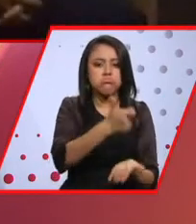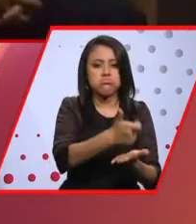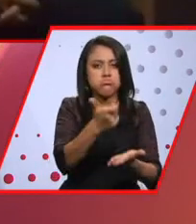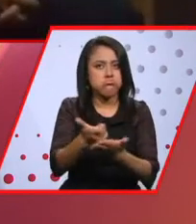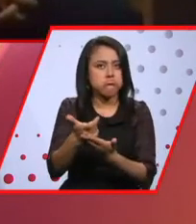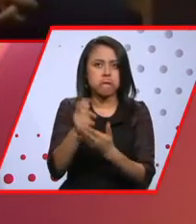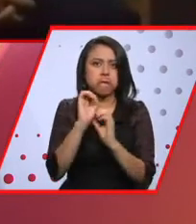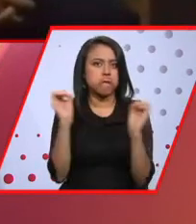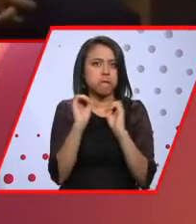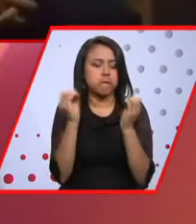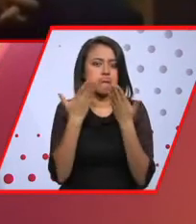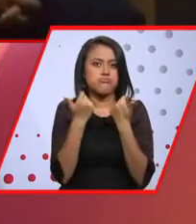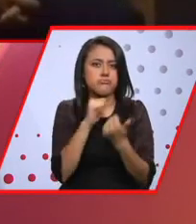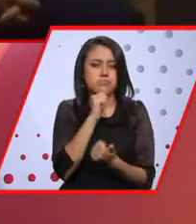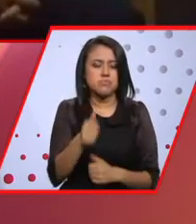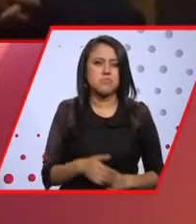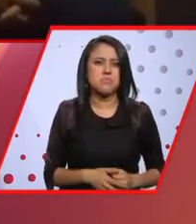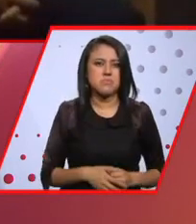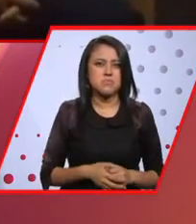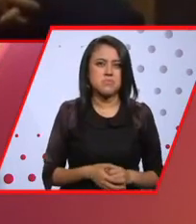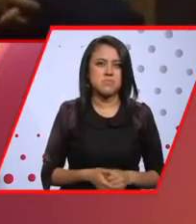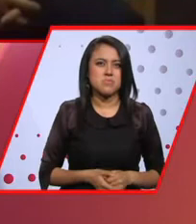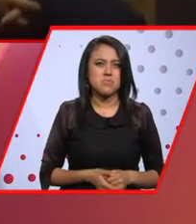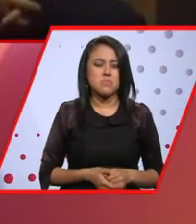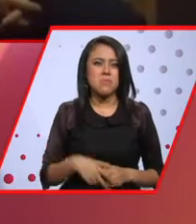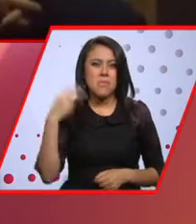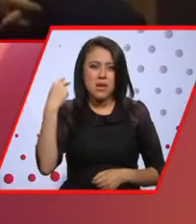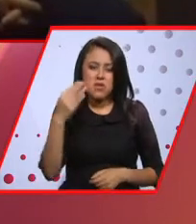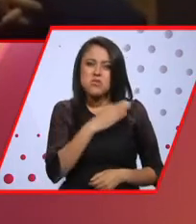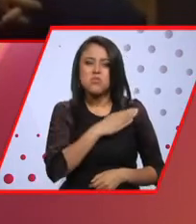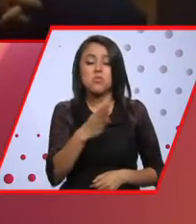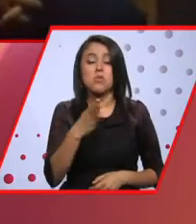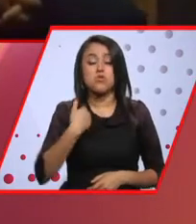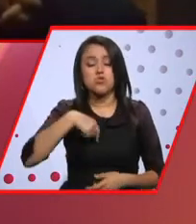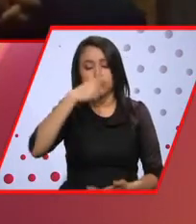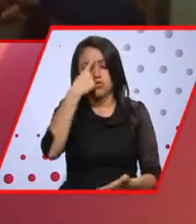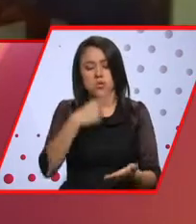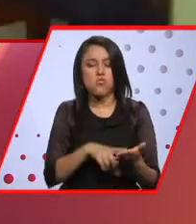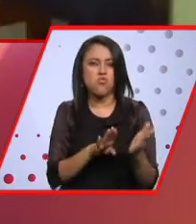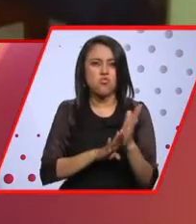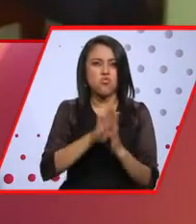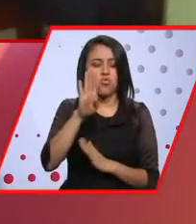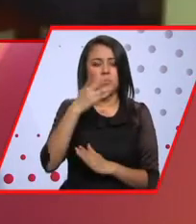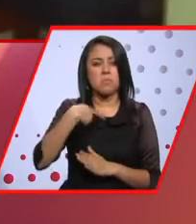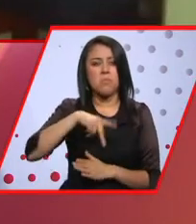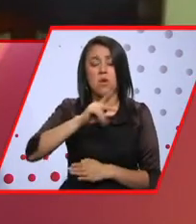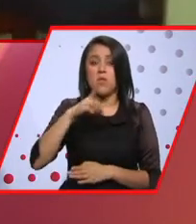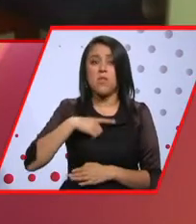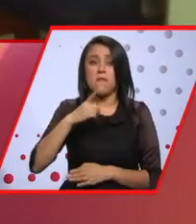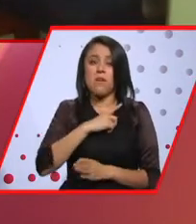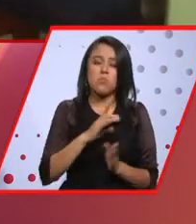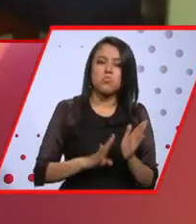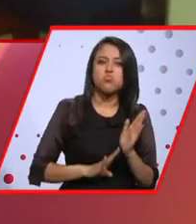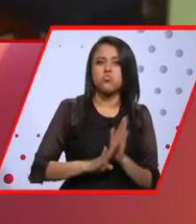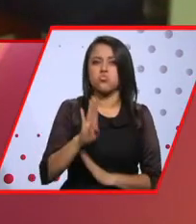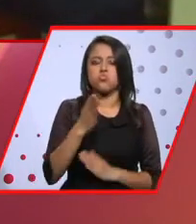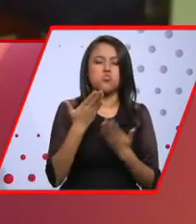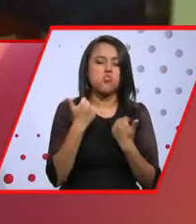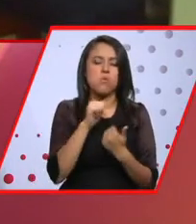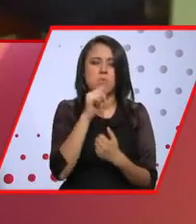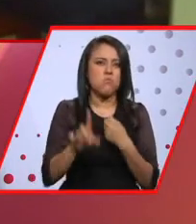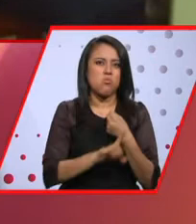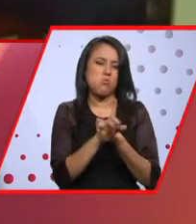proveedores. Esta noble Veracruz que va a salir adelante, pero debería estar más avanzado y no tener